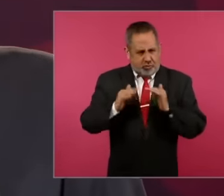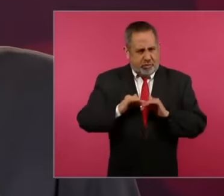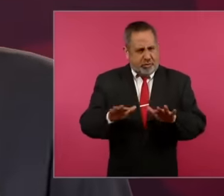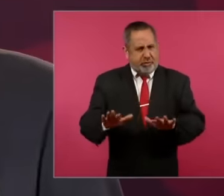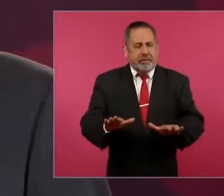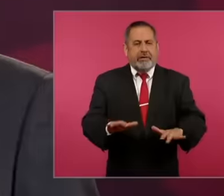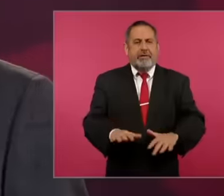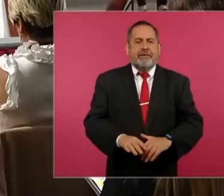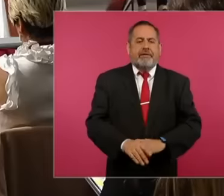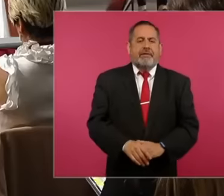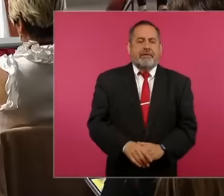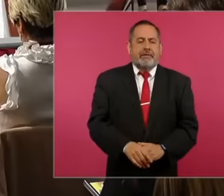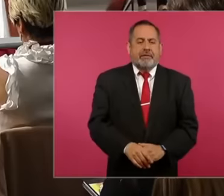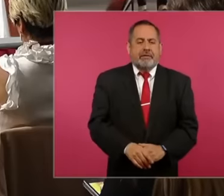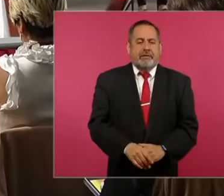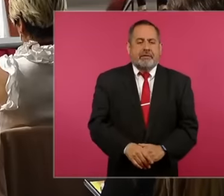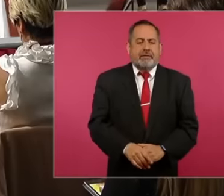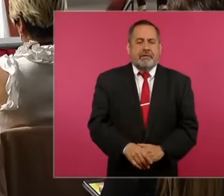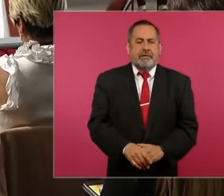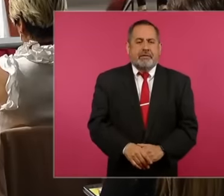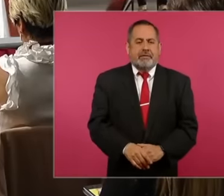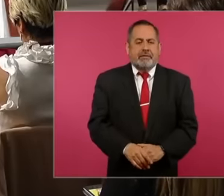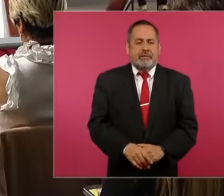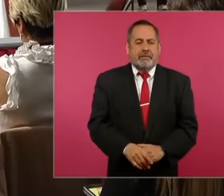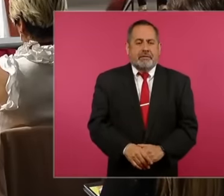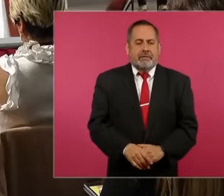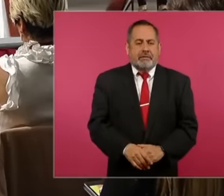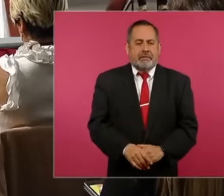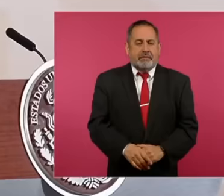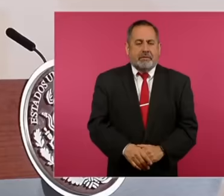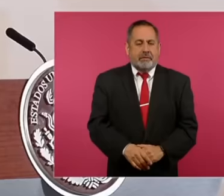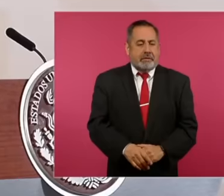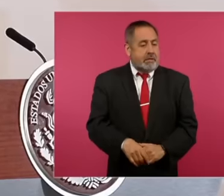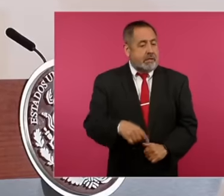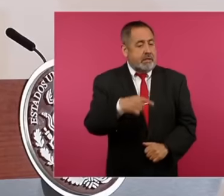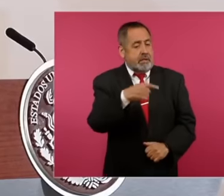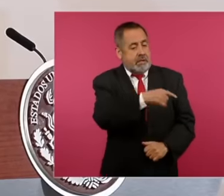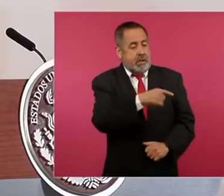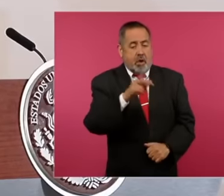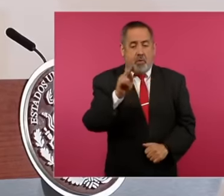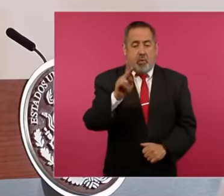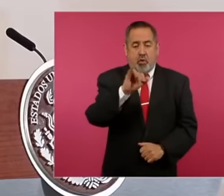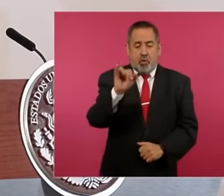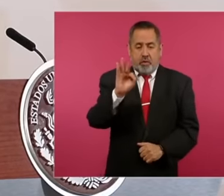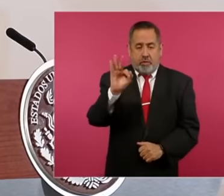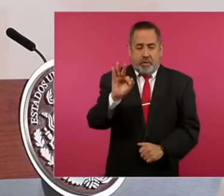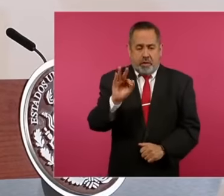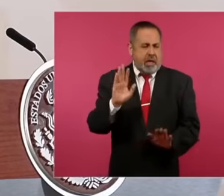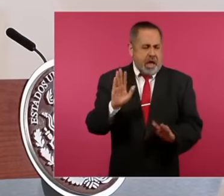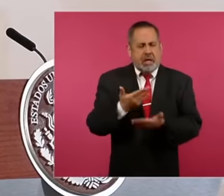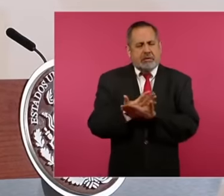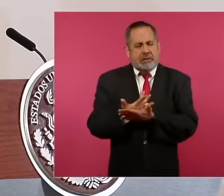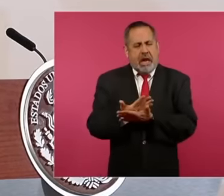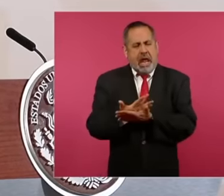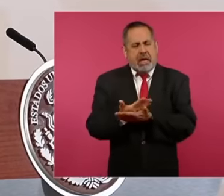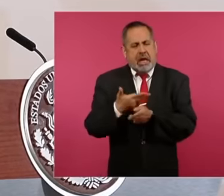todos tranquilos. Si este asunto ya está en el Poder Judicial, esperemos